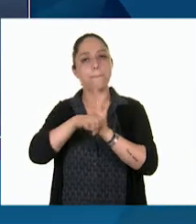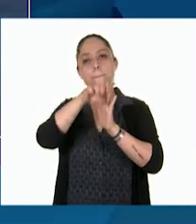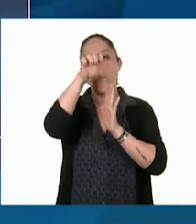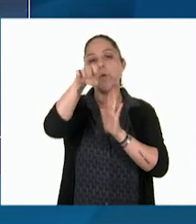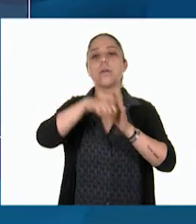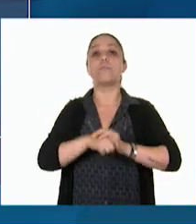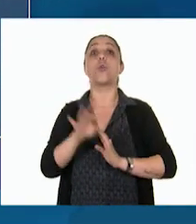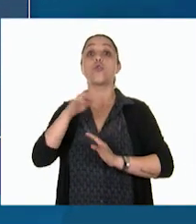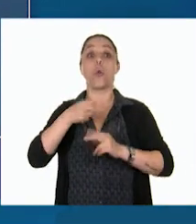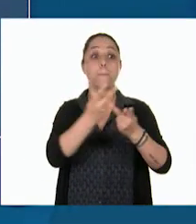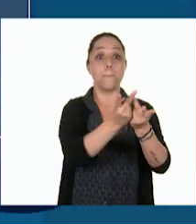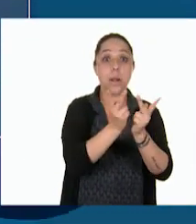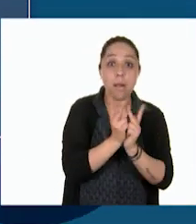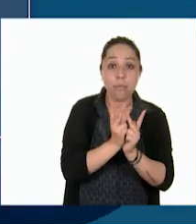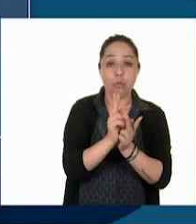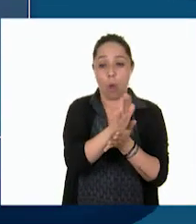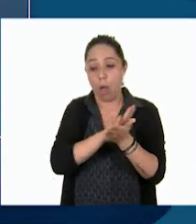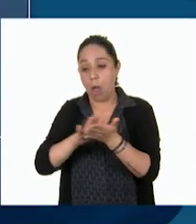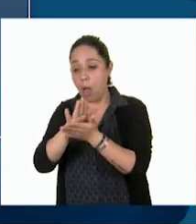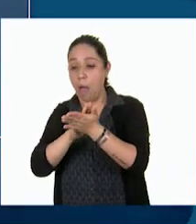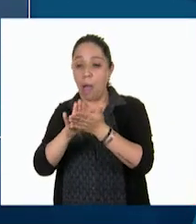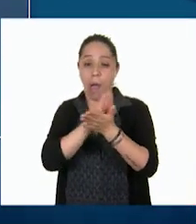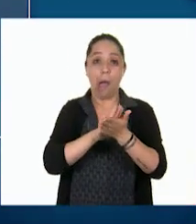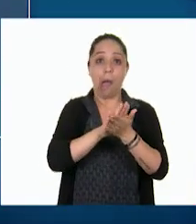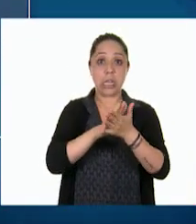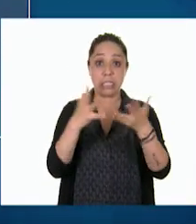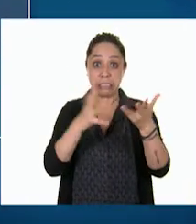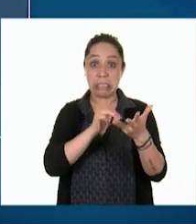no lavo los trastes o se me olvida,